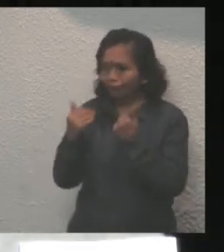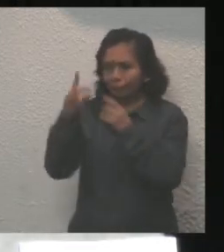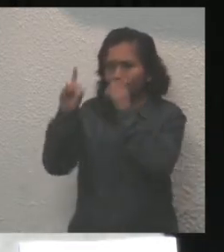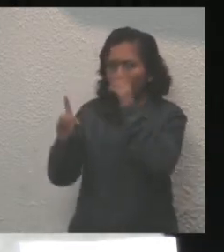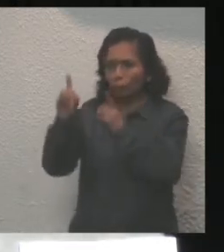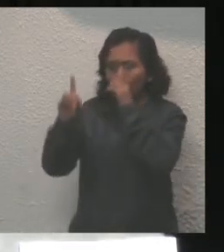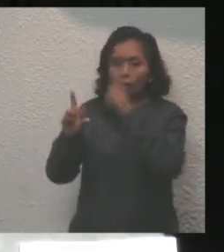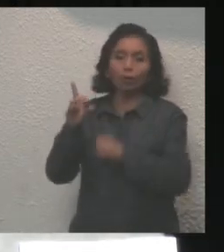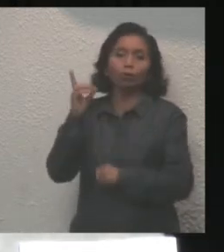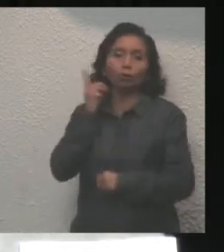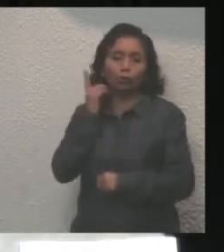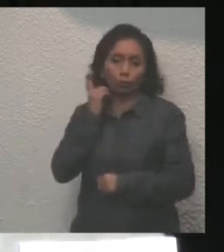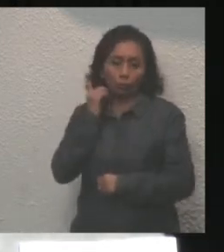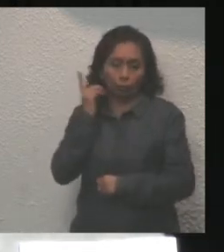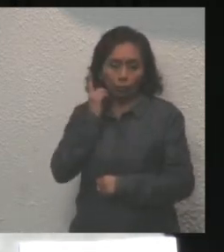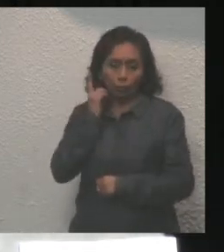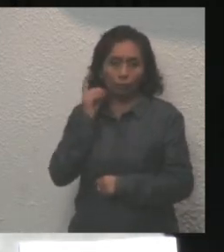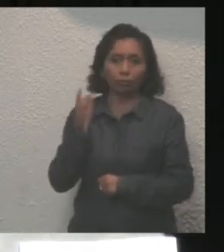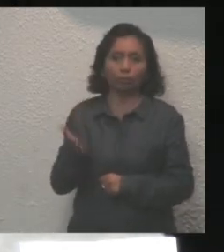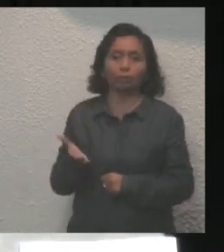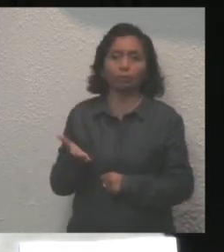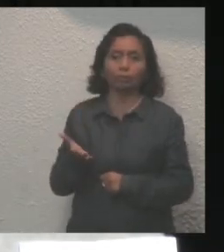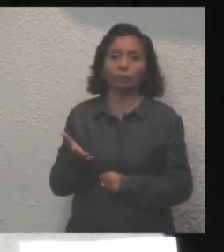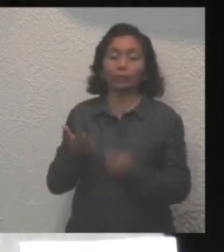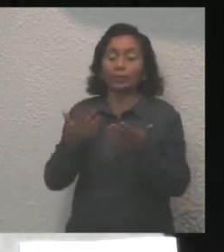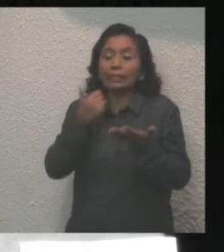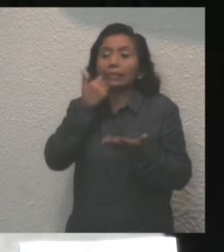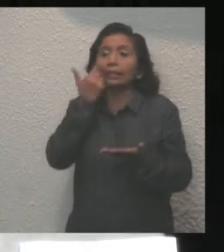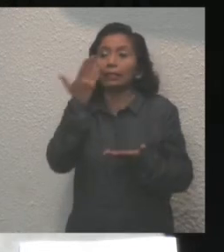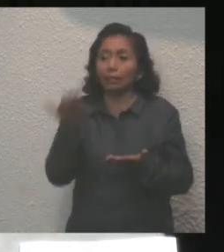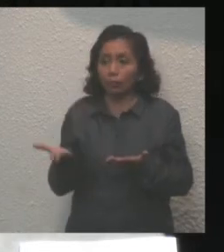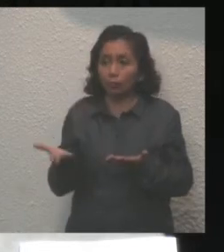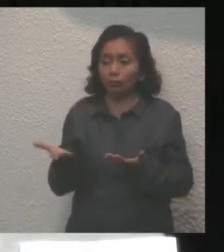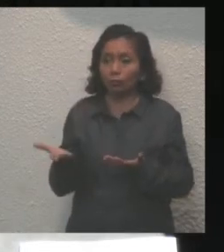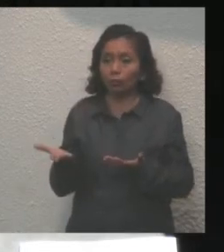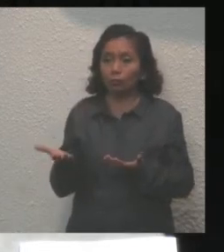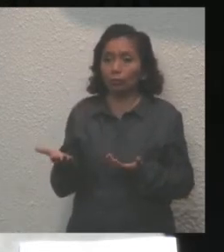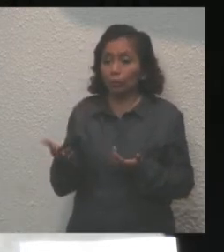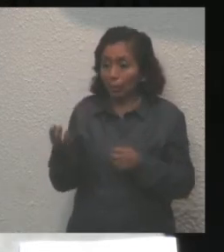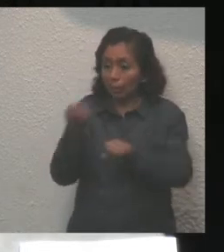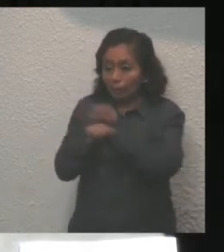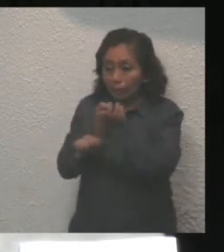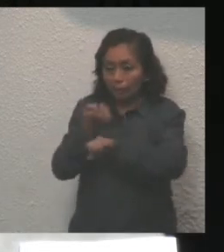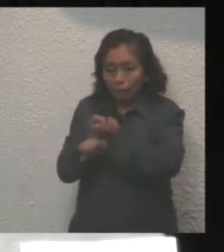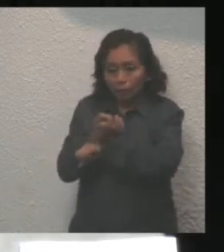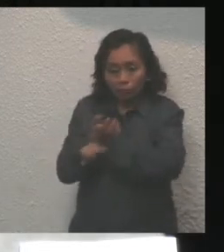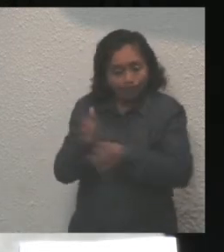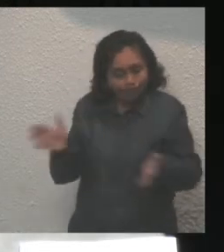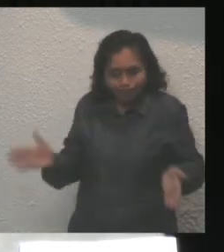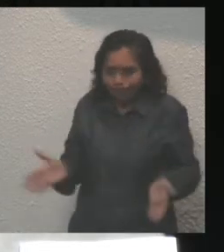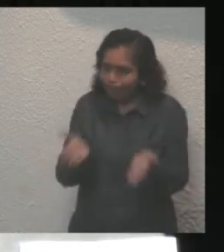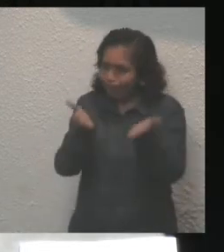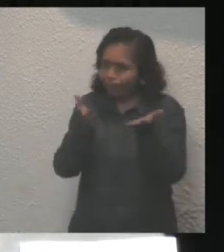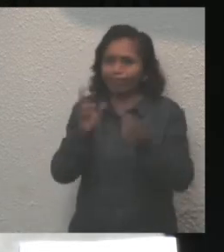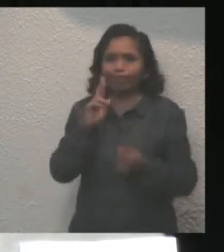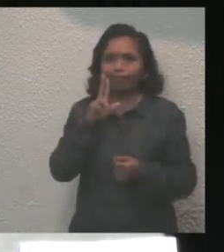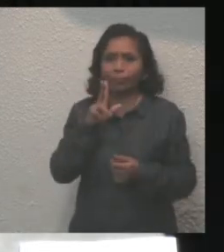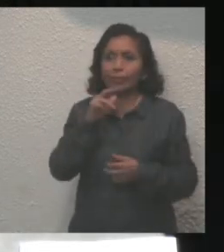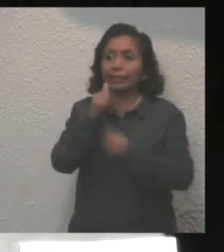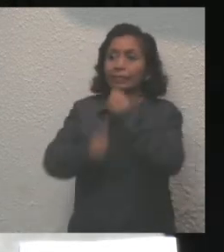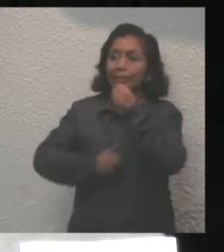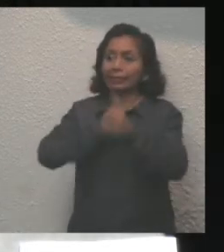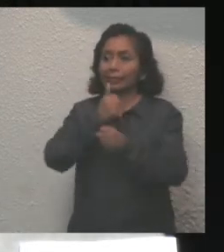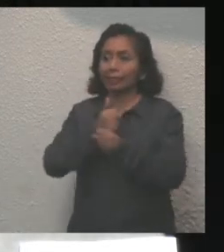los diputados de esta legislatura queremos que le vaya bien al estado. En este último año de